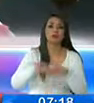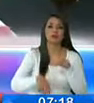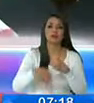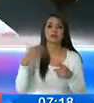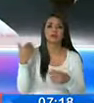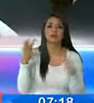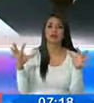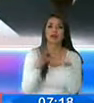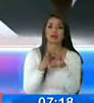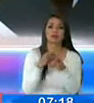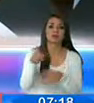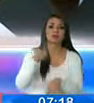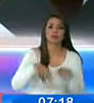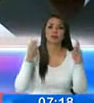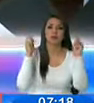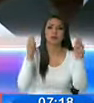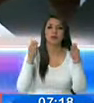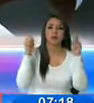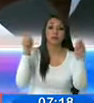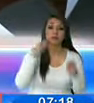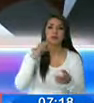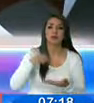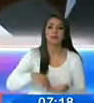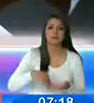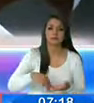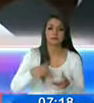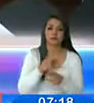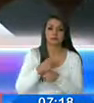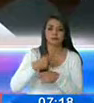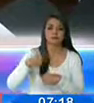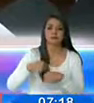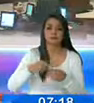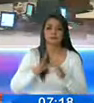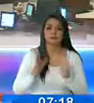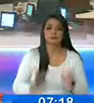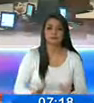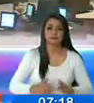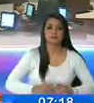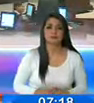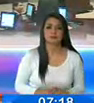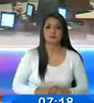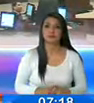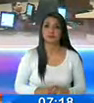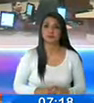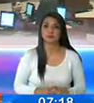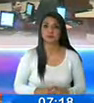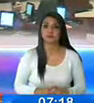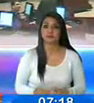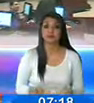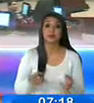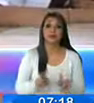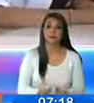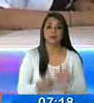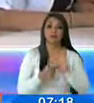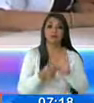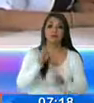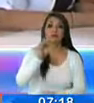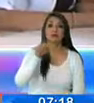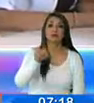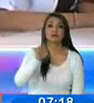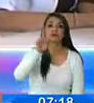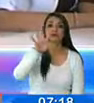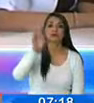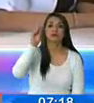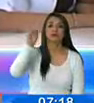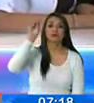podrán ser candidatos a miembros del Consejo de Participación Ciudadana y Control Social. Además que deberán presentar el 0,25%